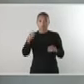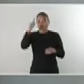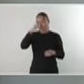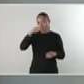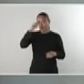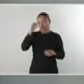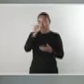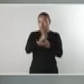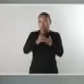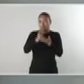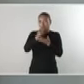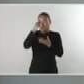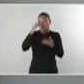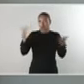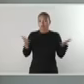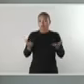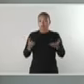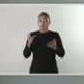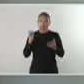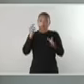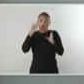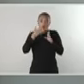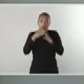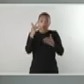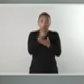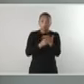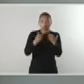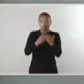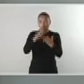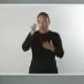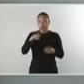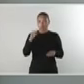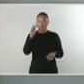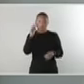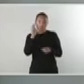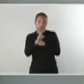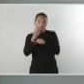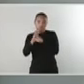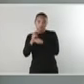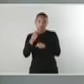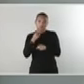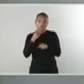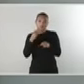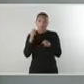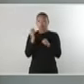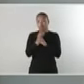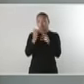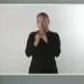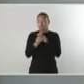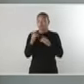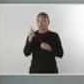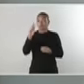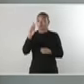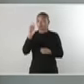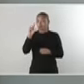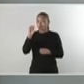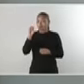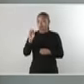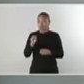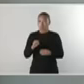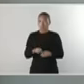ejecutar obras y programas pero también para vigilar el buen uso de los recursos públicos en mi gobierno